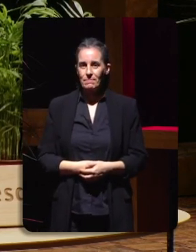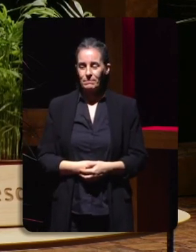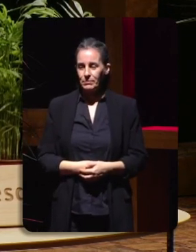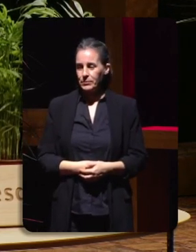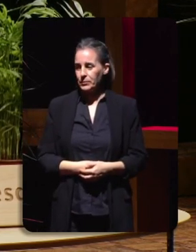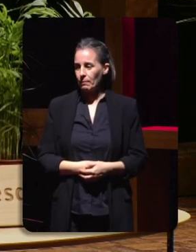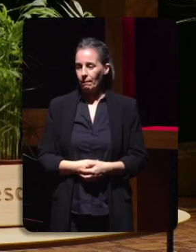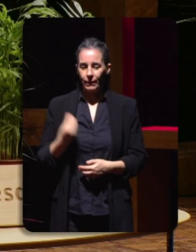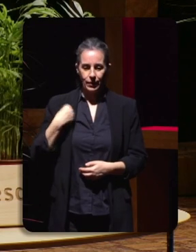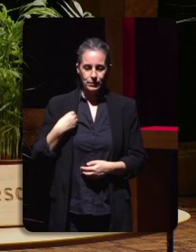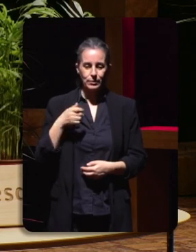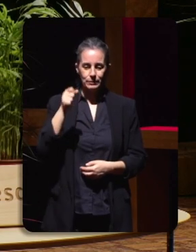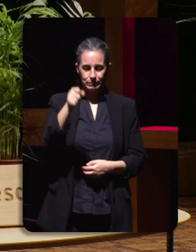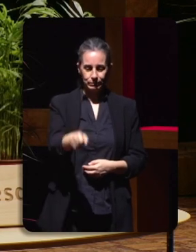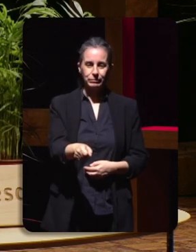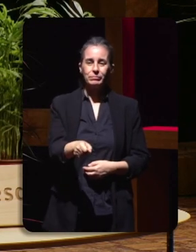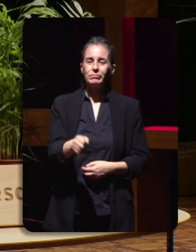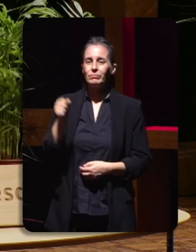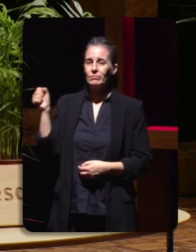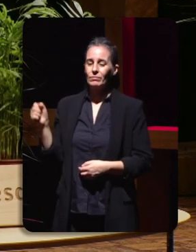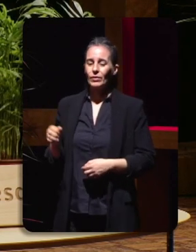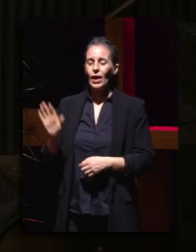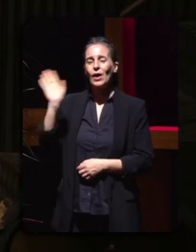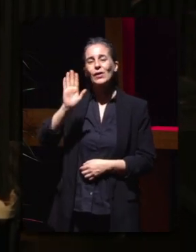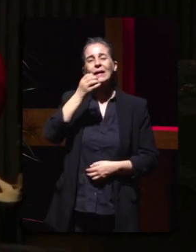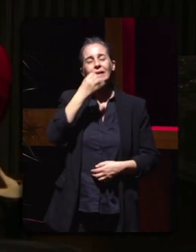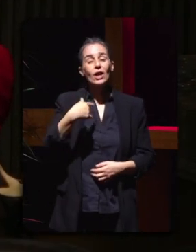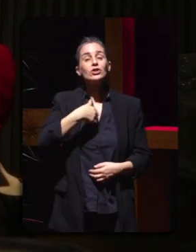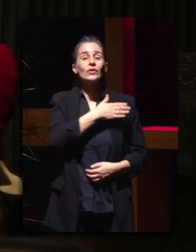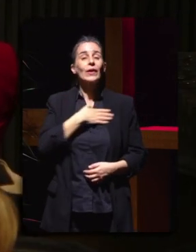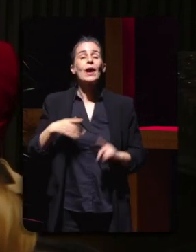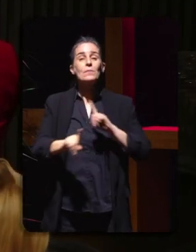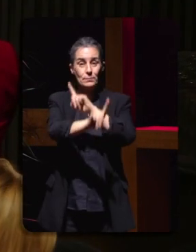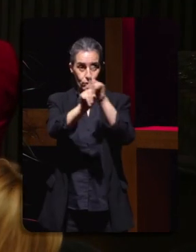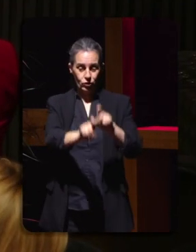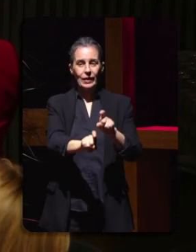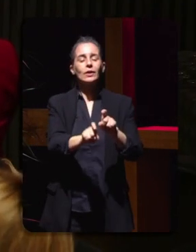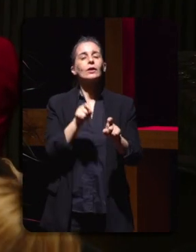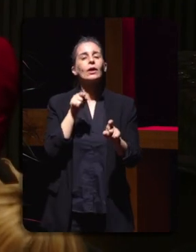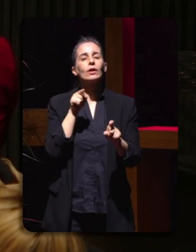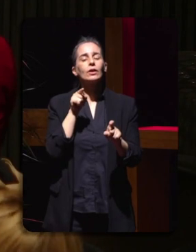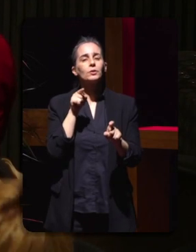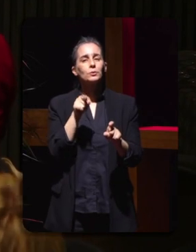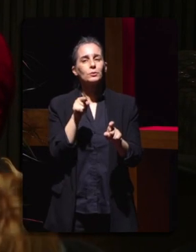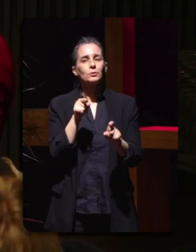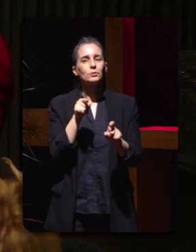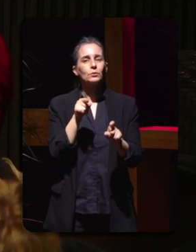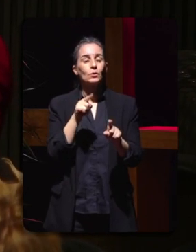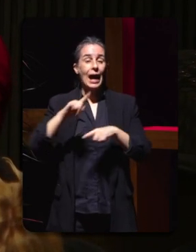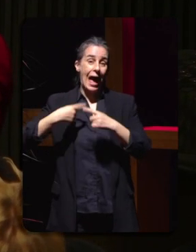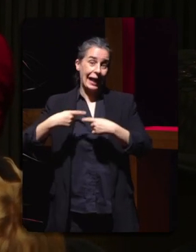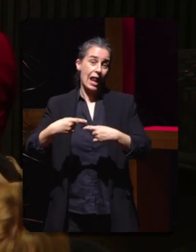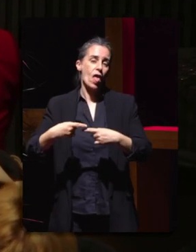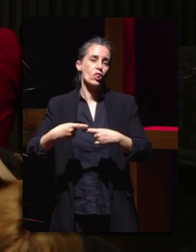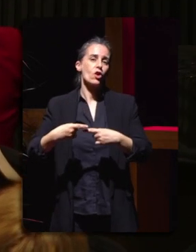María guerra pregunta Nuria alabaré Hola qué tal yo quería preguntarte por tus por la generación de